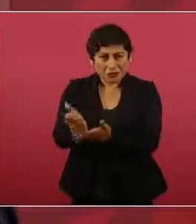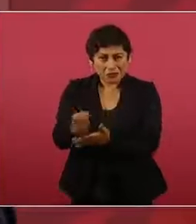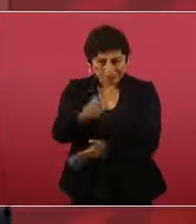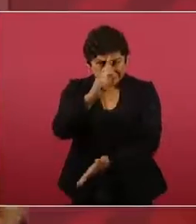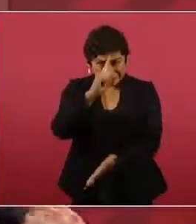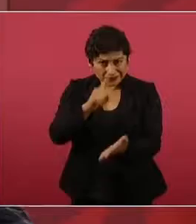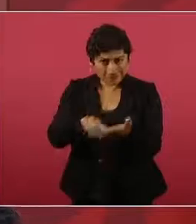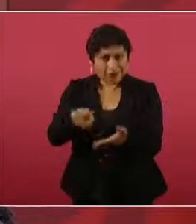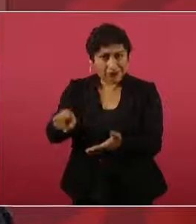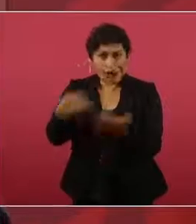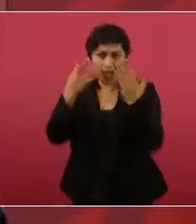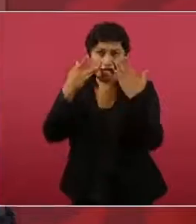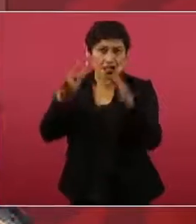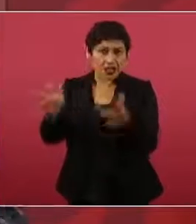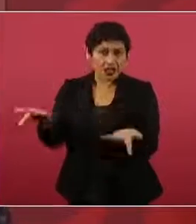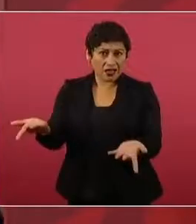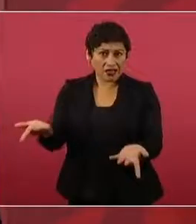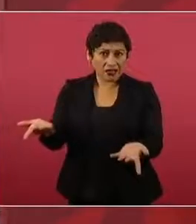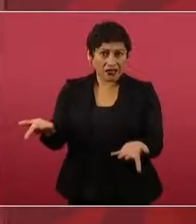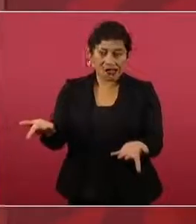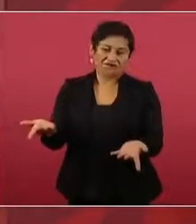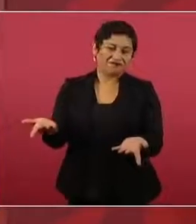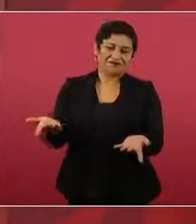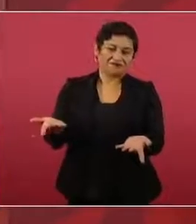Pues es una especie de soborno.